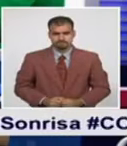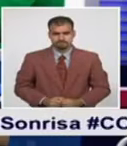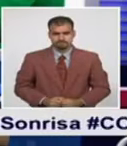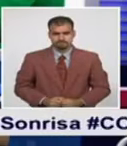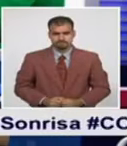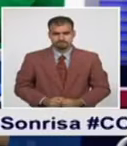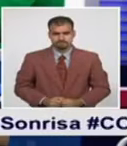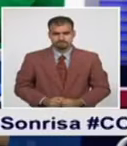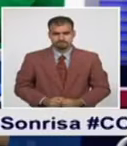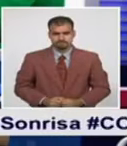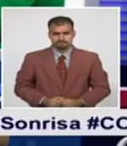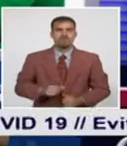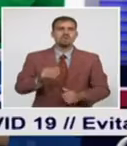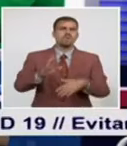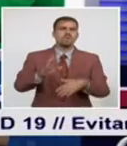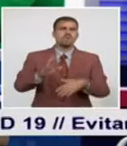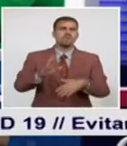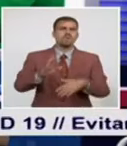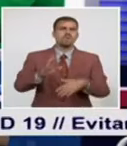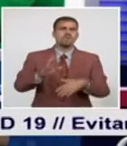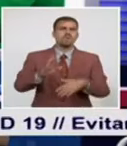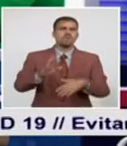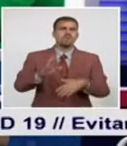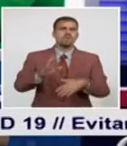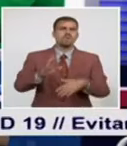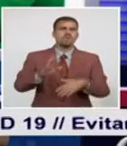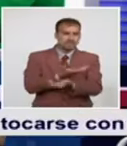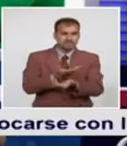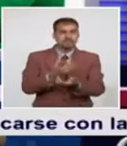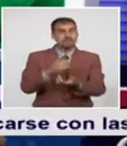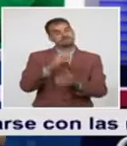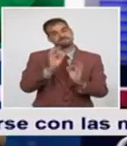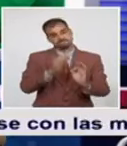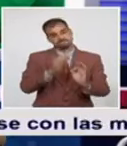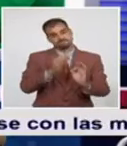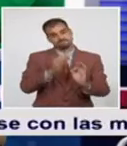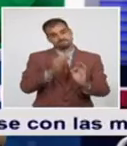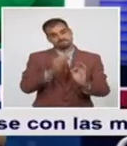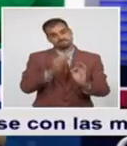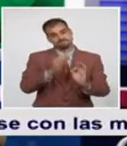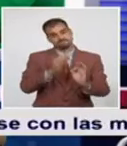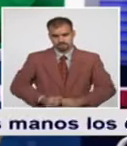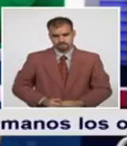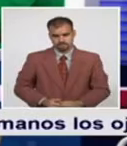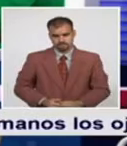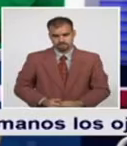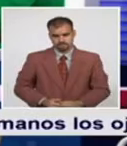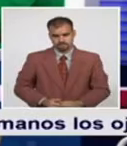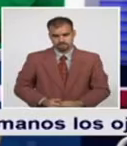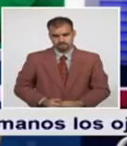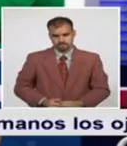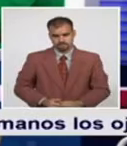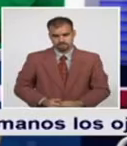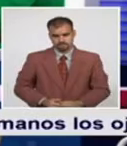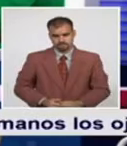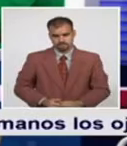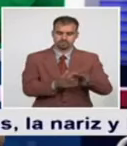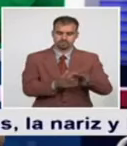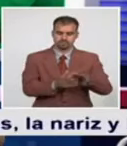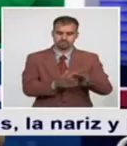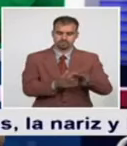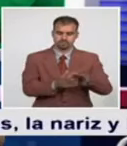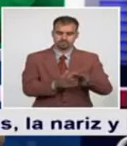artritis reumatoidea que lamentablemente falleció en nuestro país. Fallecen de La Habana 3